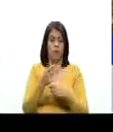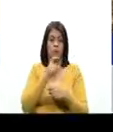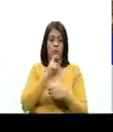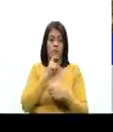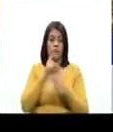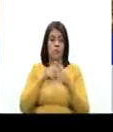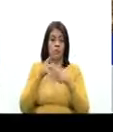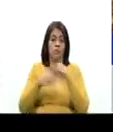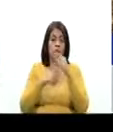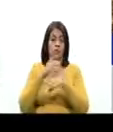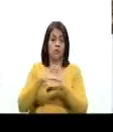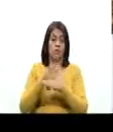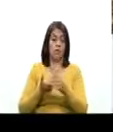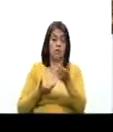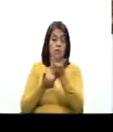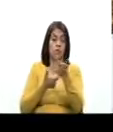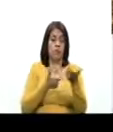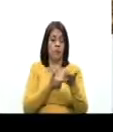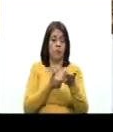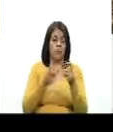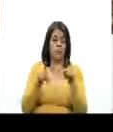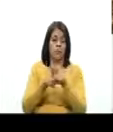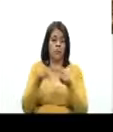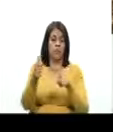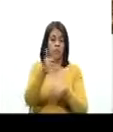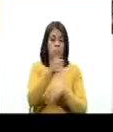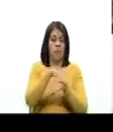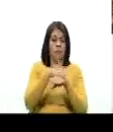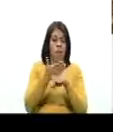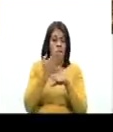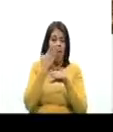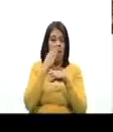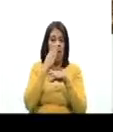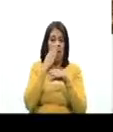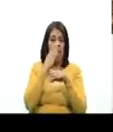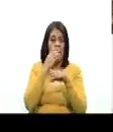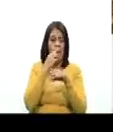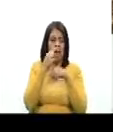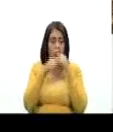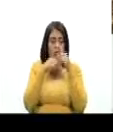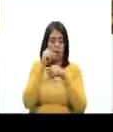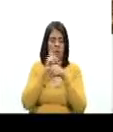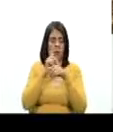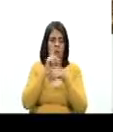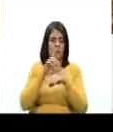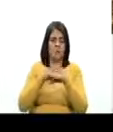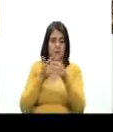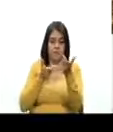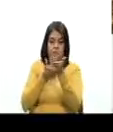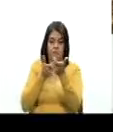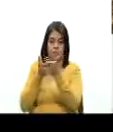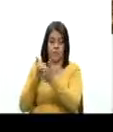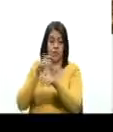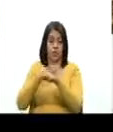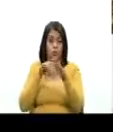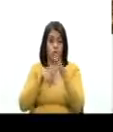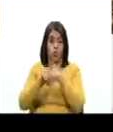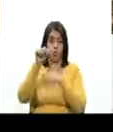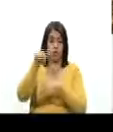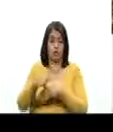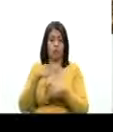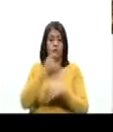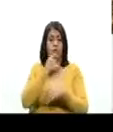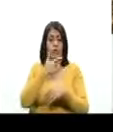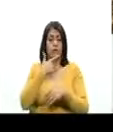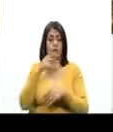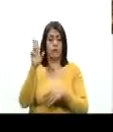digital. Estos son fusiles digitales, cada fake news, cada mentira. Son balas, misiles que están entrando acá en su